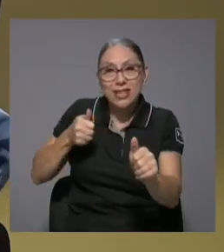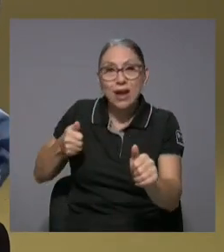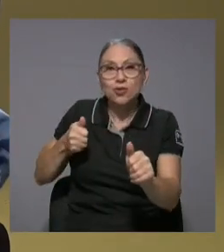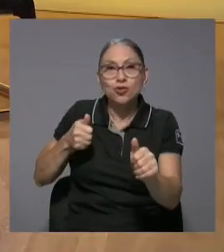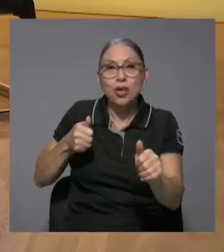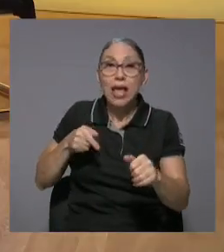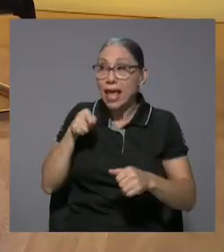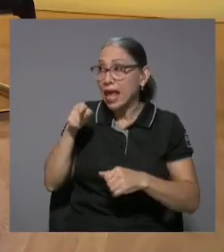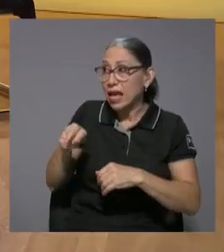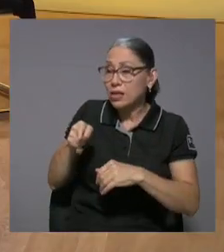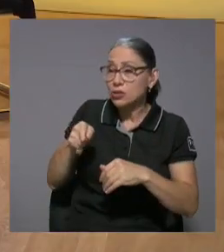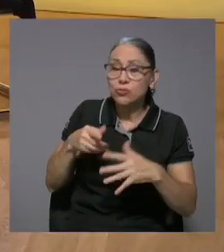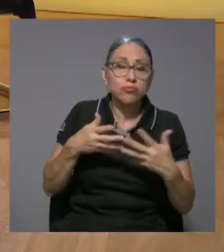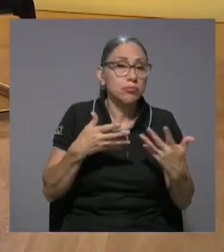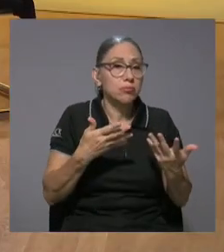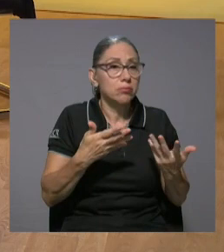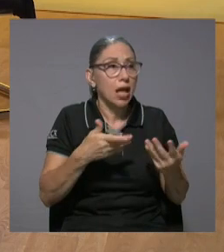¿O